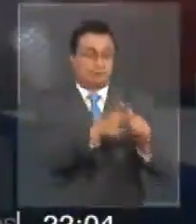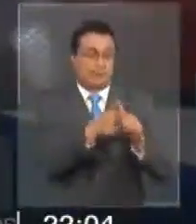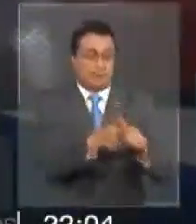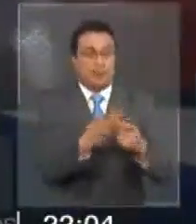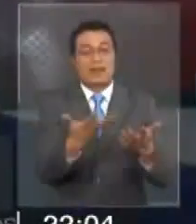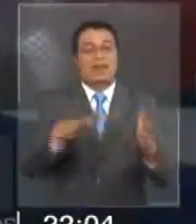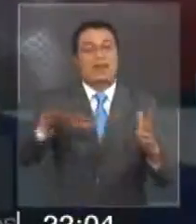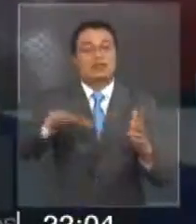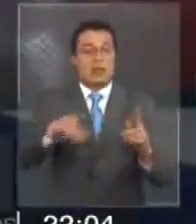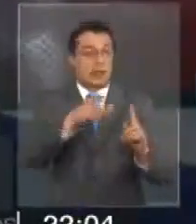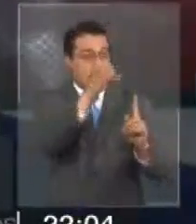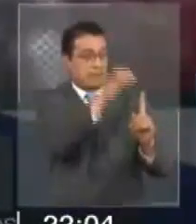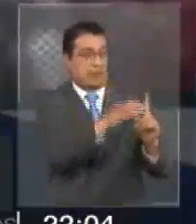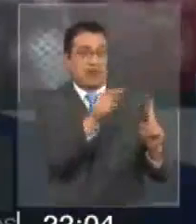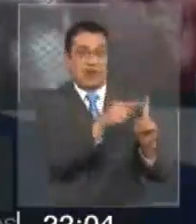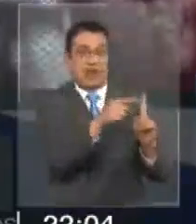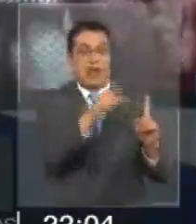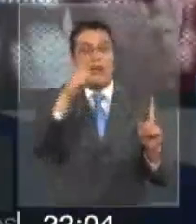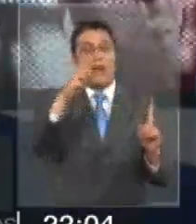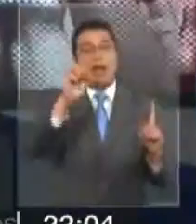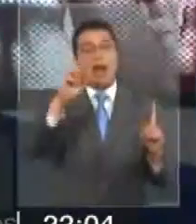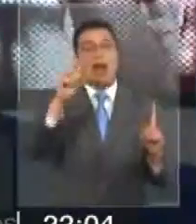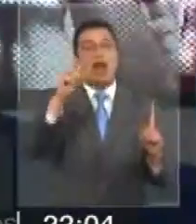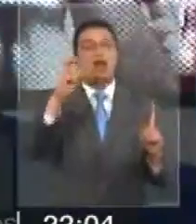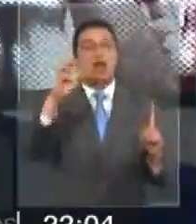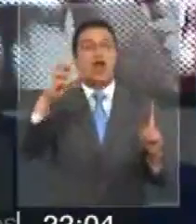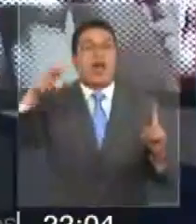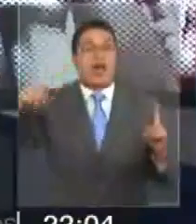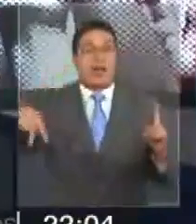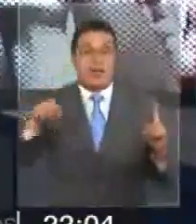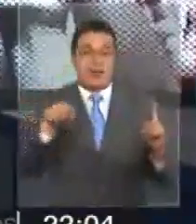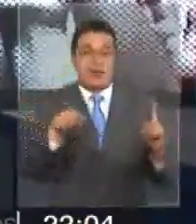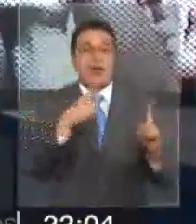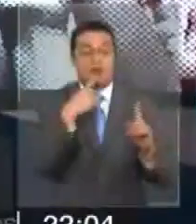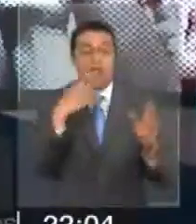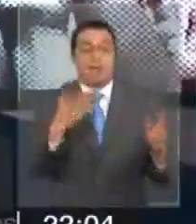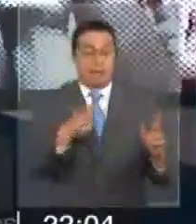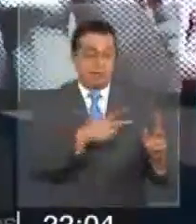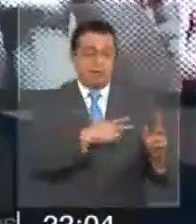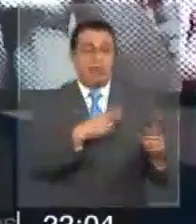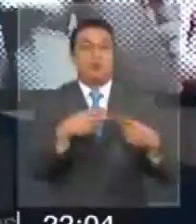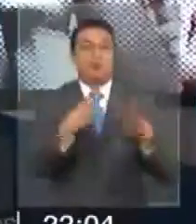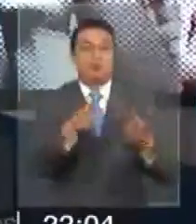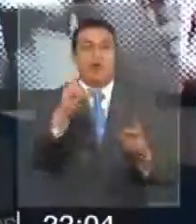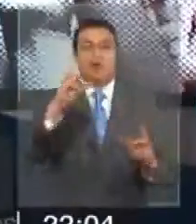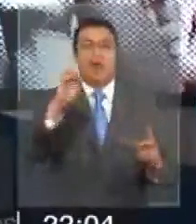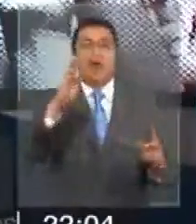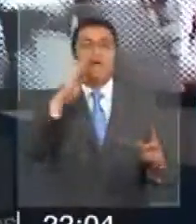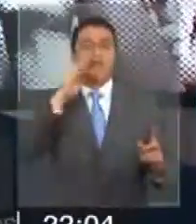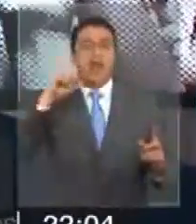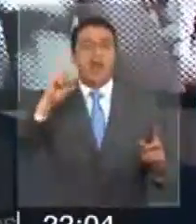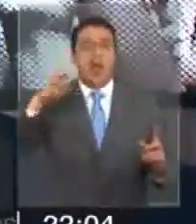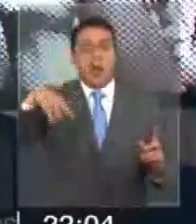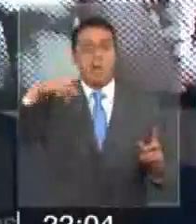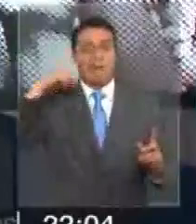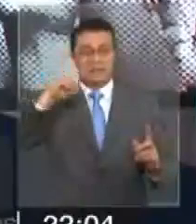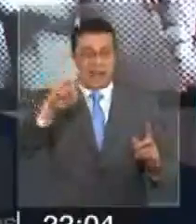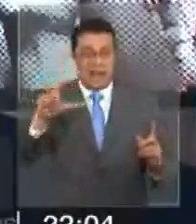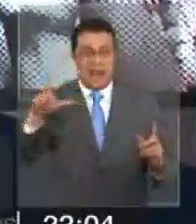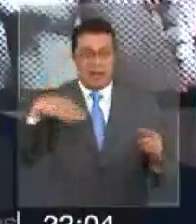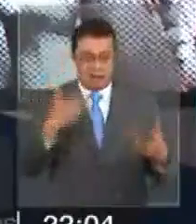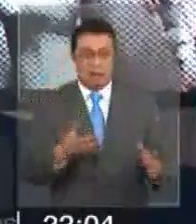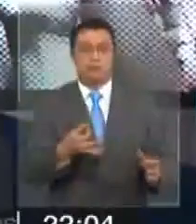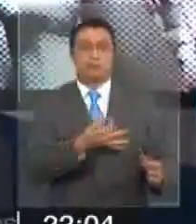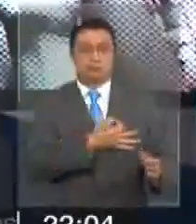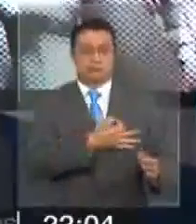de la situación personal de Cardoen. Es más, incluso se le condecoró con la Orden Gabriela Mistral, una orden con la que el Estado de Chile ha entregado,